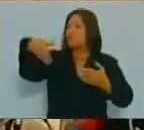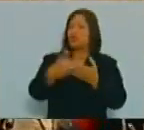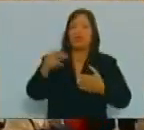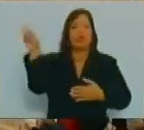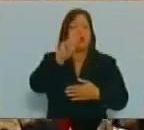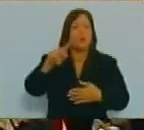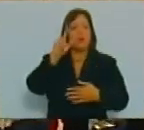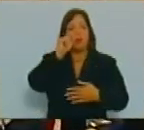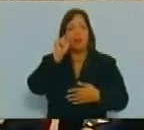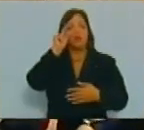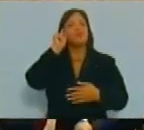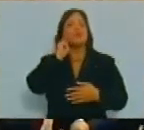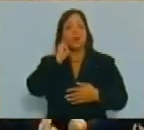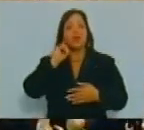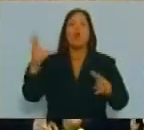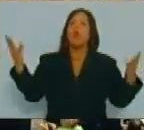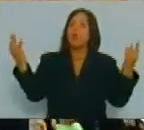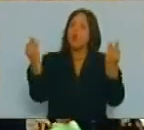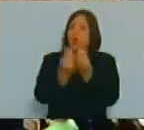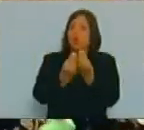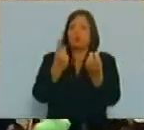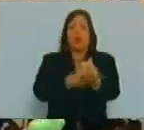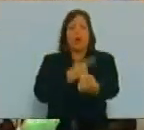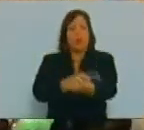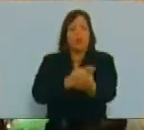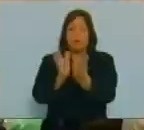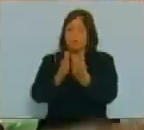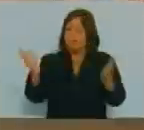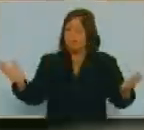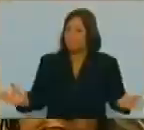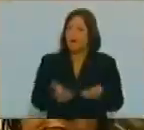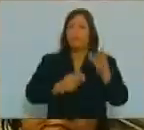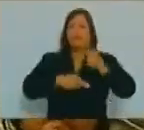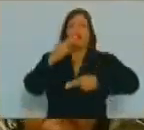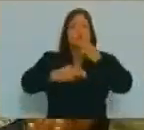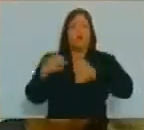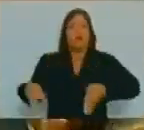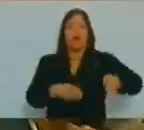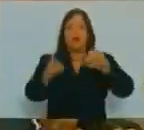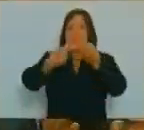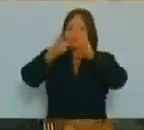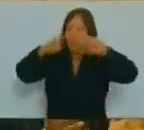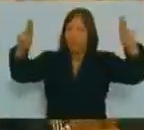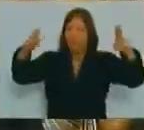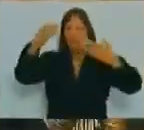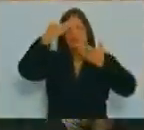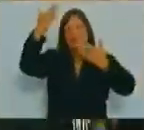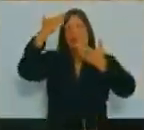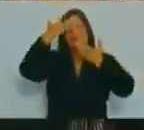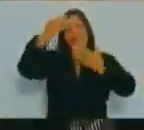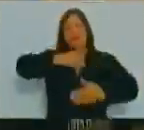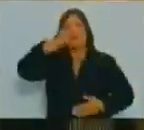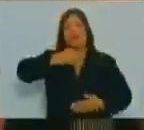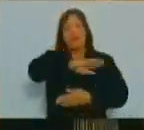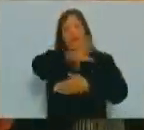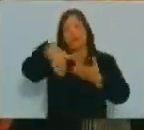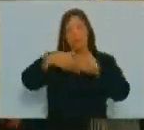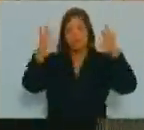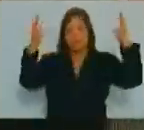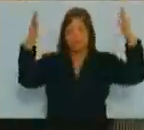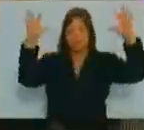mejorar juntos como hermanos vamos a construir el camino de la paz muchas gracias muy buenas